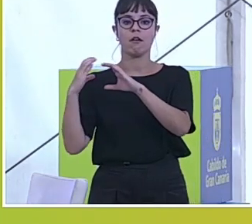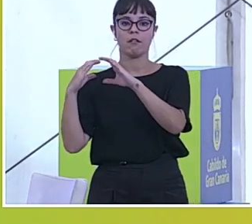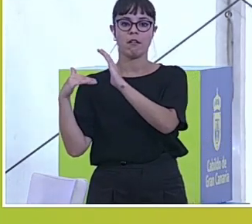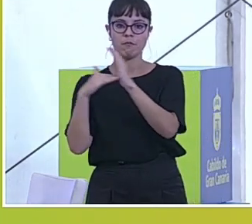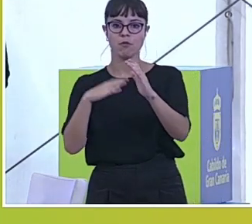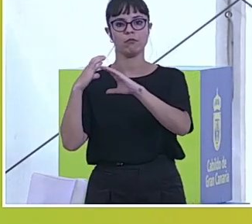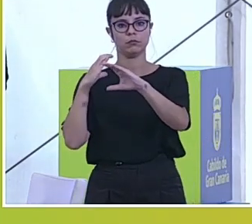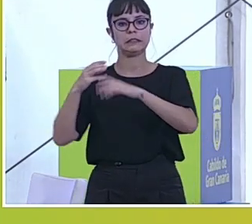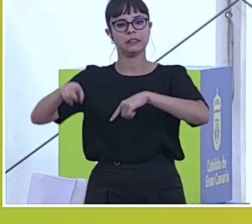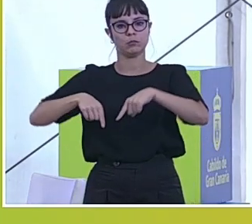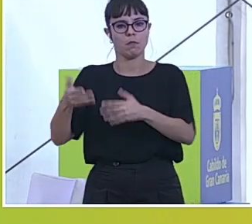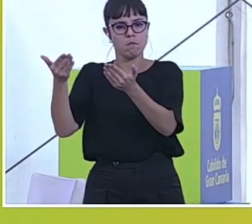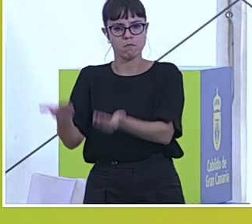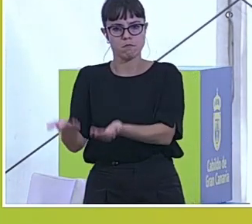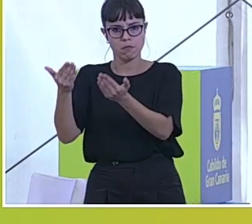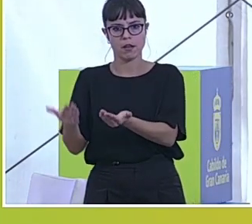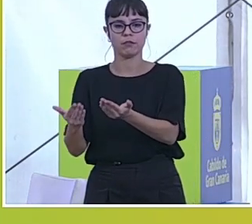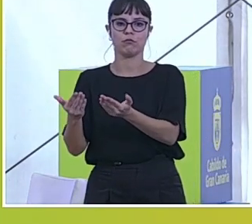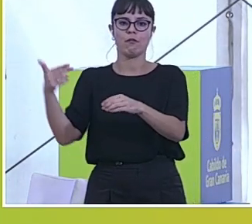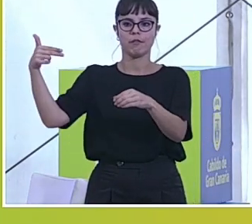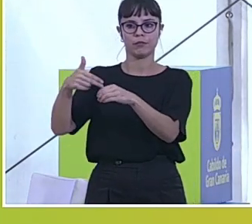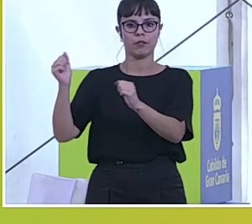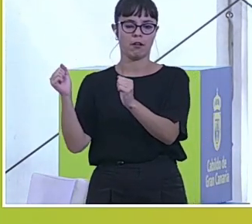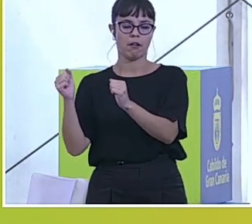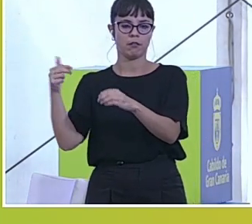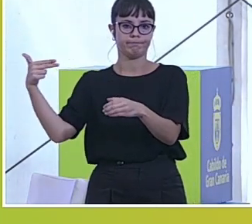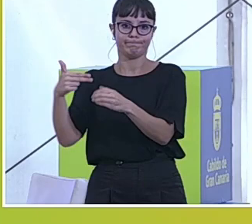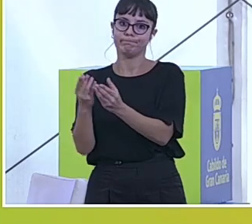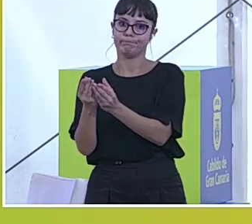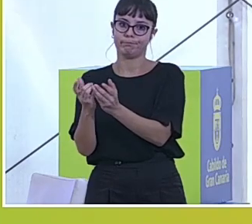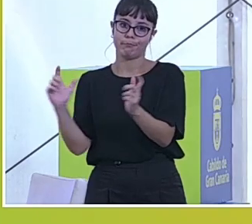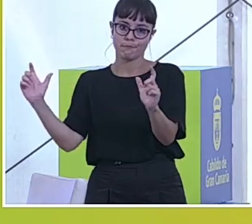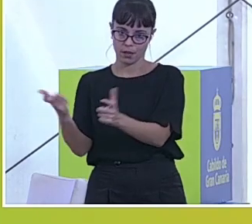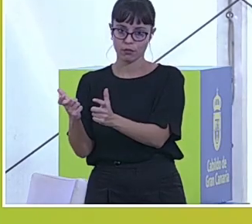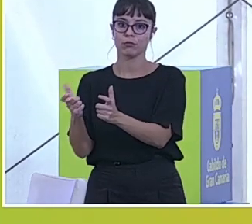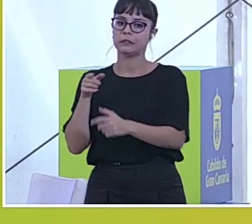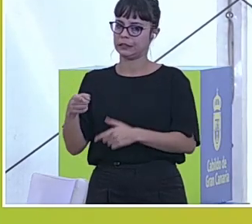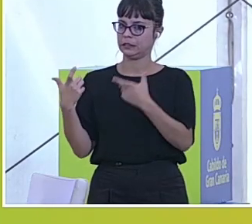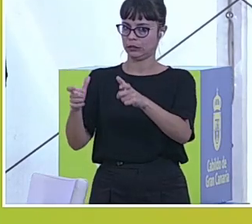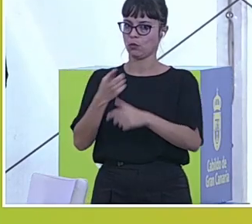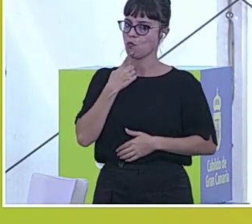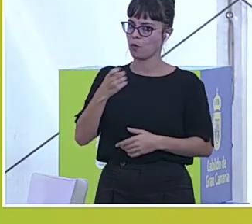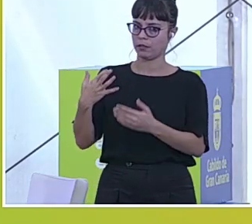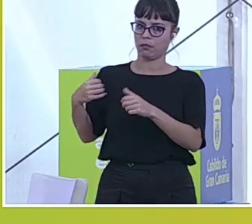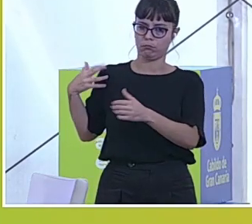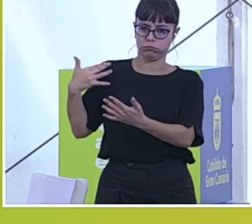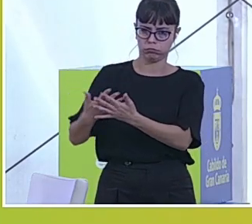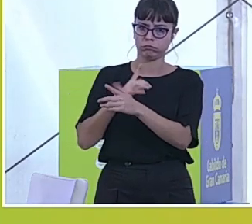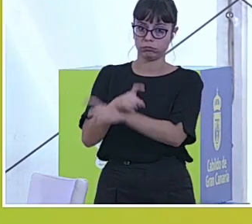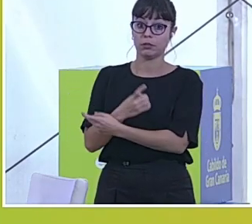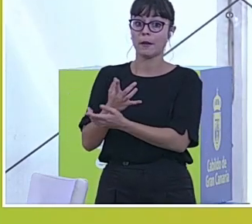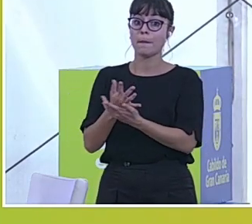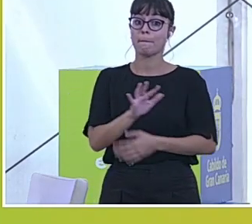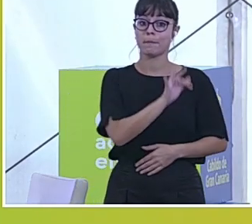hasta el momento era difícil descarbonizar, sino que además podemos utilizar esta tecnología para proveer ciertos